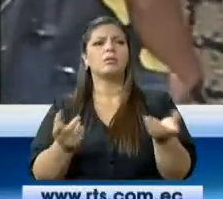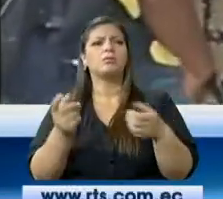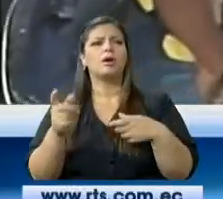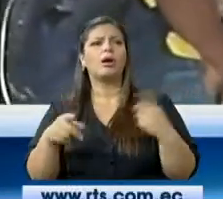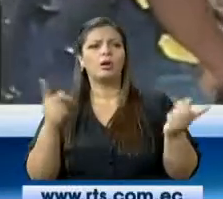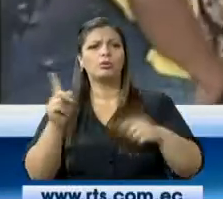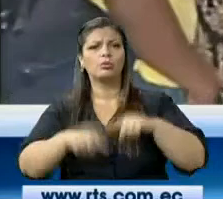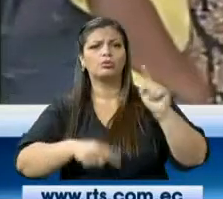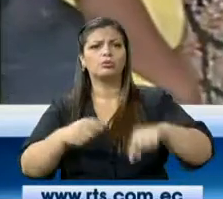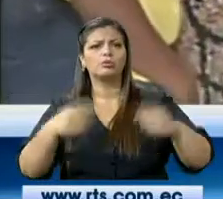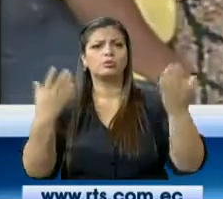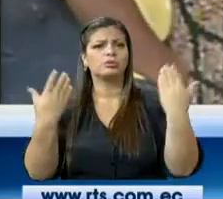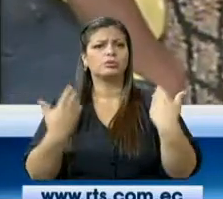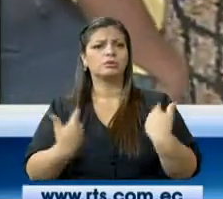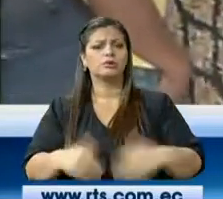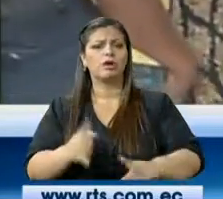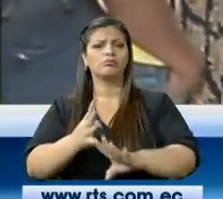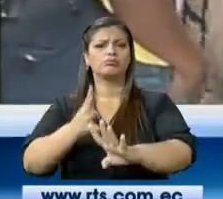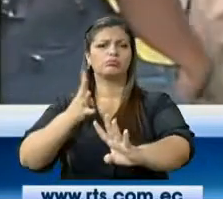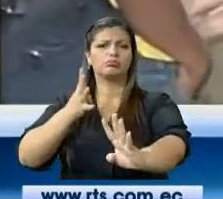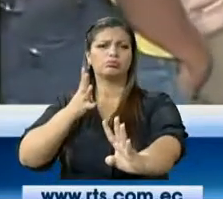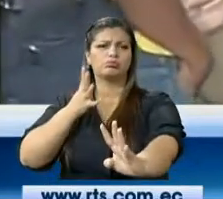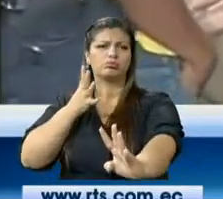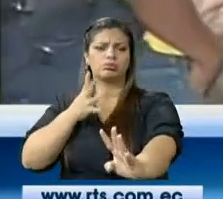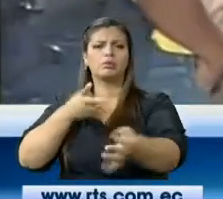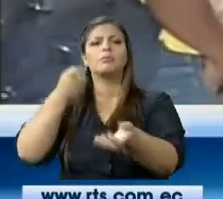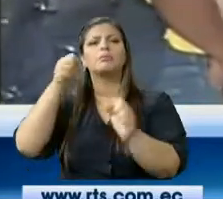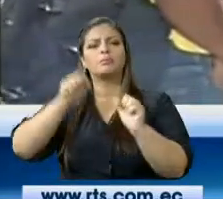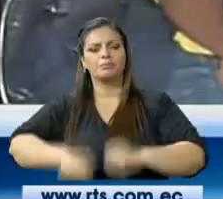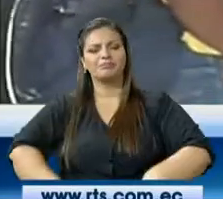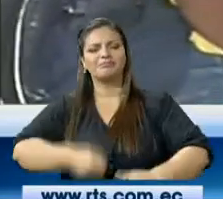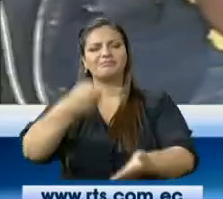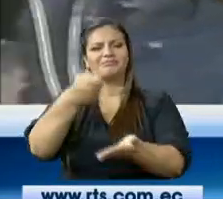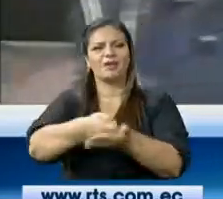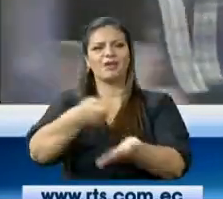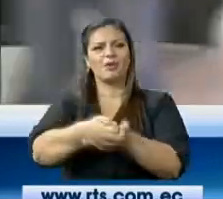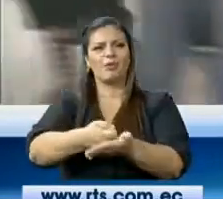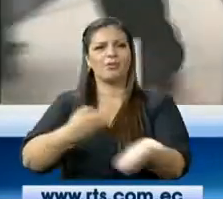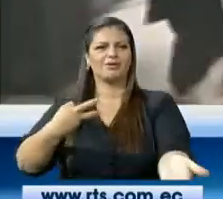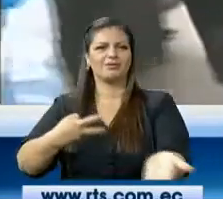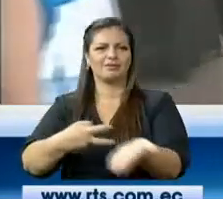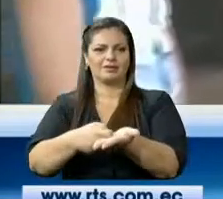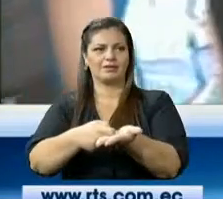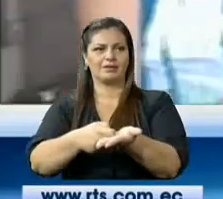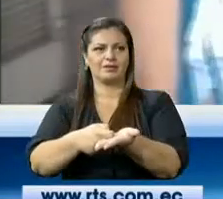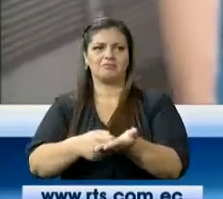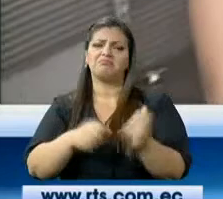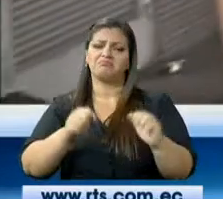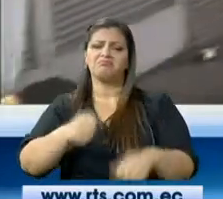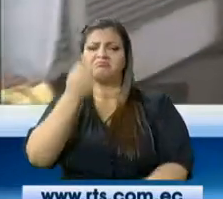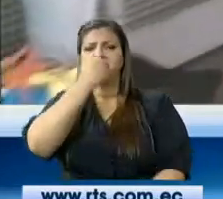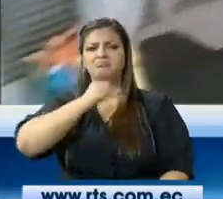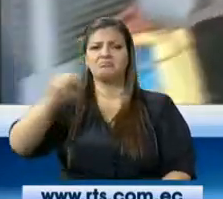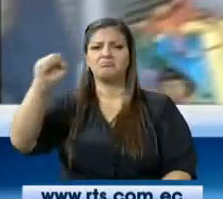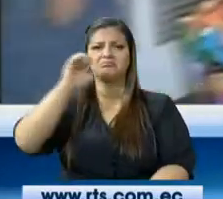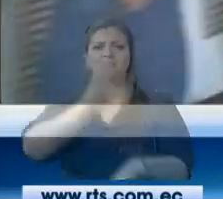como observamos, están haciendo columna para adquirir su pasaje y para viajar sin ningún inconveniente, sin ningún problema. Amiga,